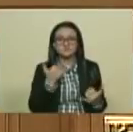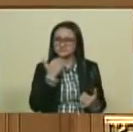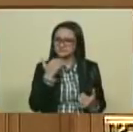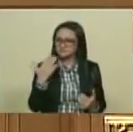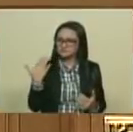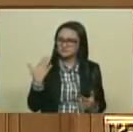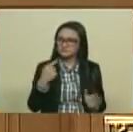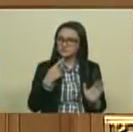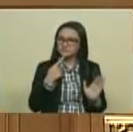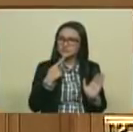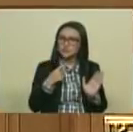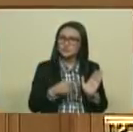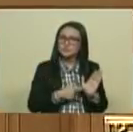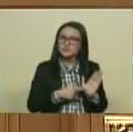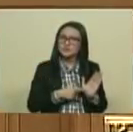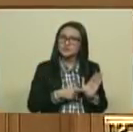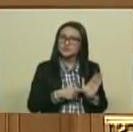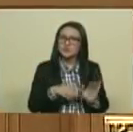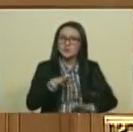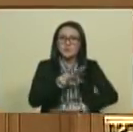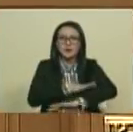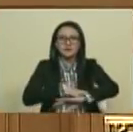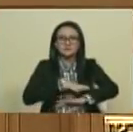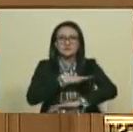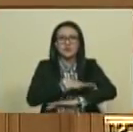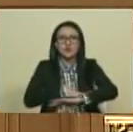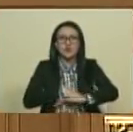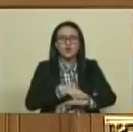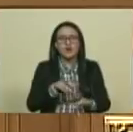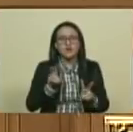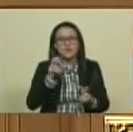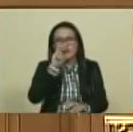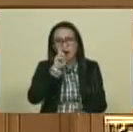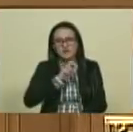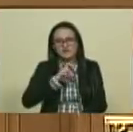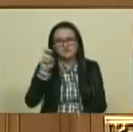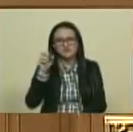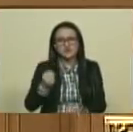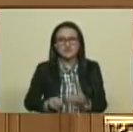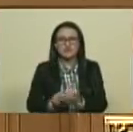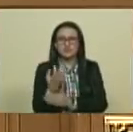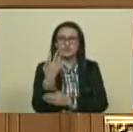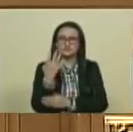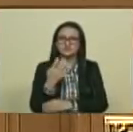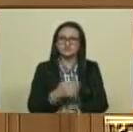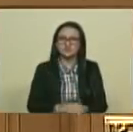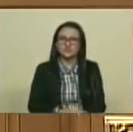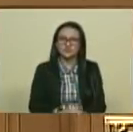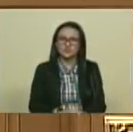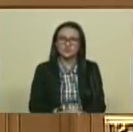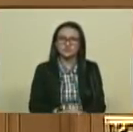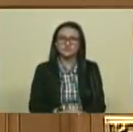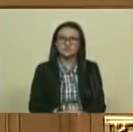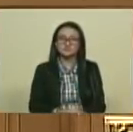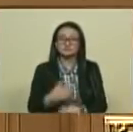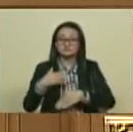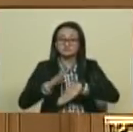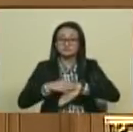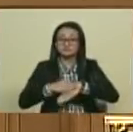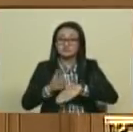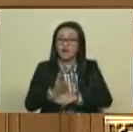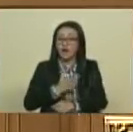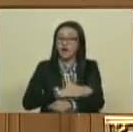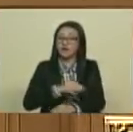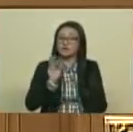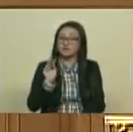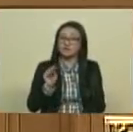un nuevo aniversario de su fundación, hicimos una alerta temprana